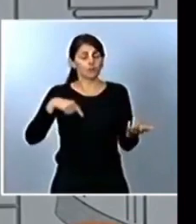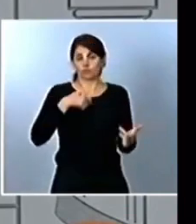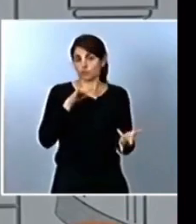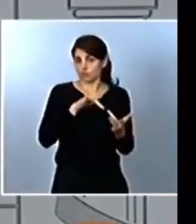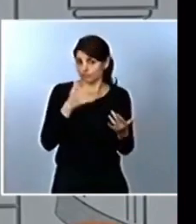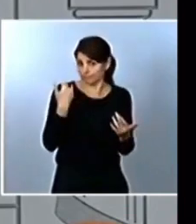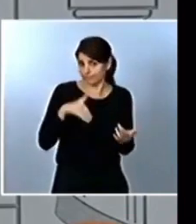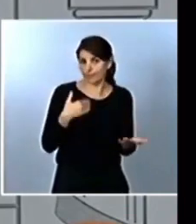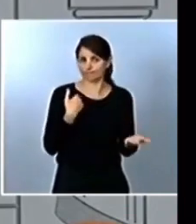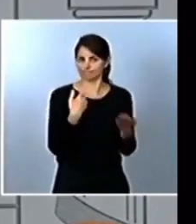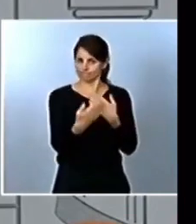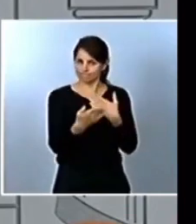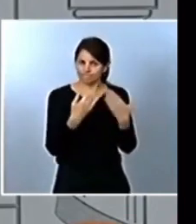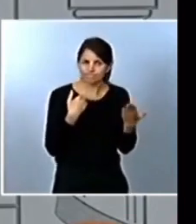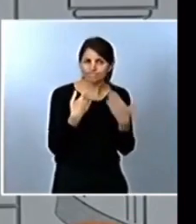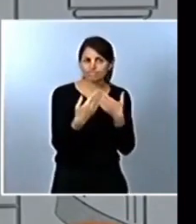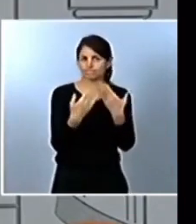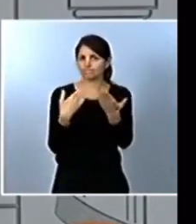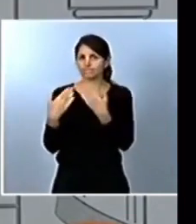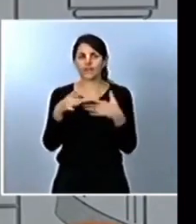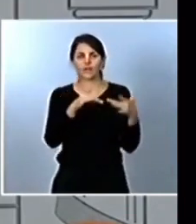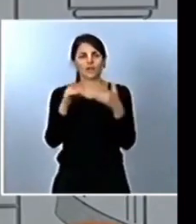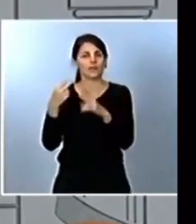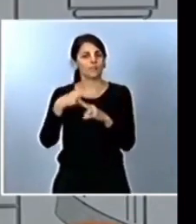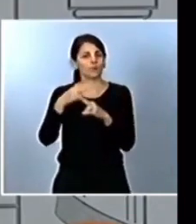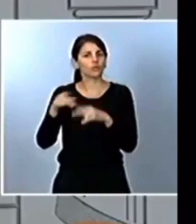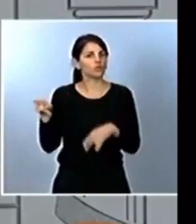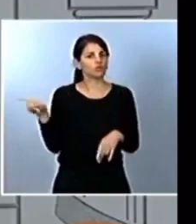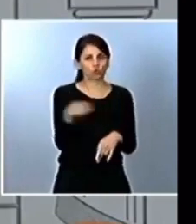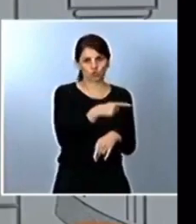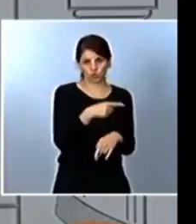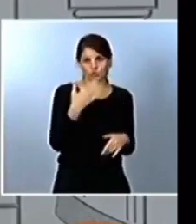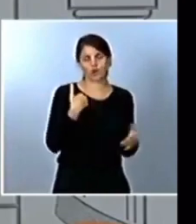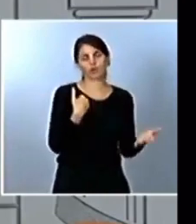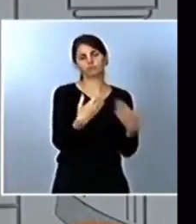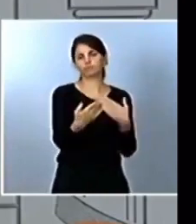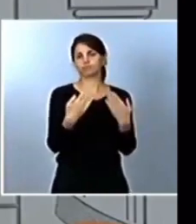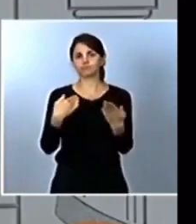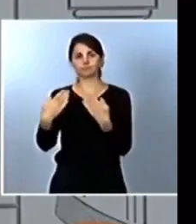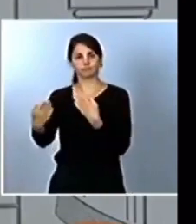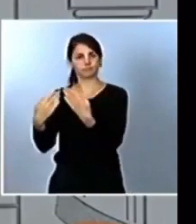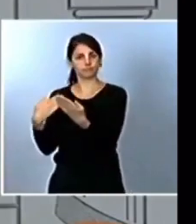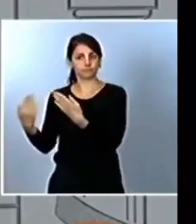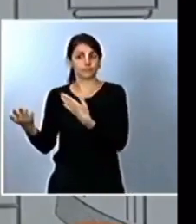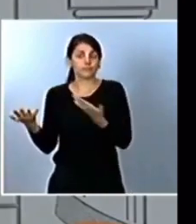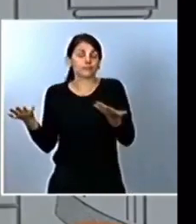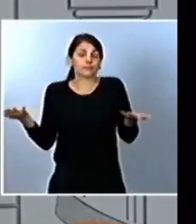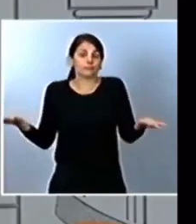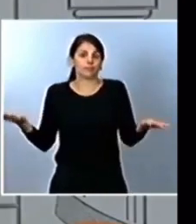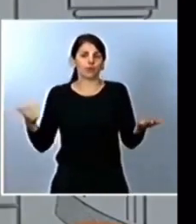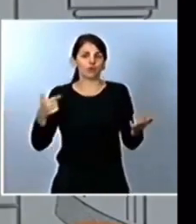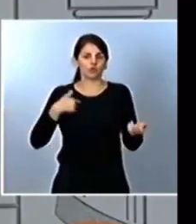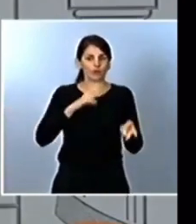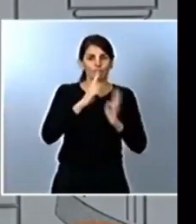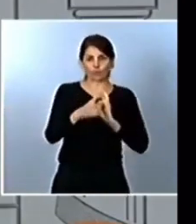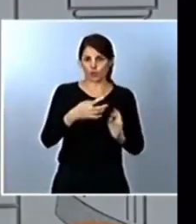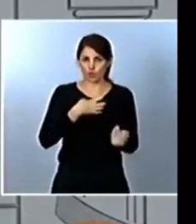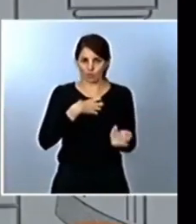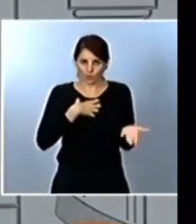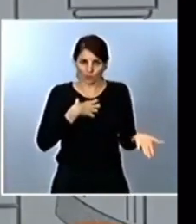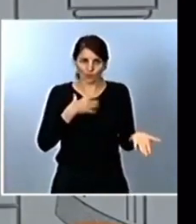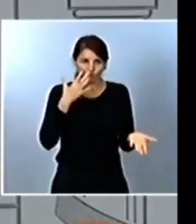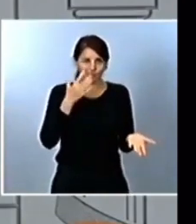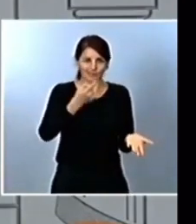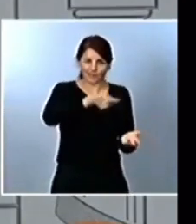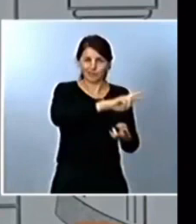con todos los líderes políticos de todas las formaciones políticas, y, por tanto, tendrá que ser el Partido Popular quien responda a esta cuestión. Lo que sí